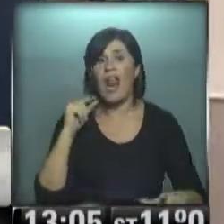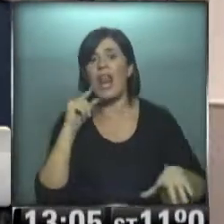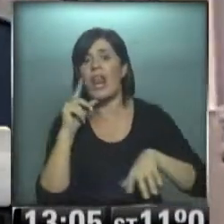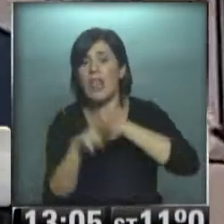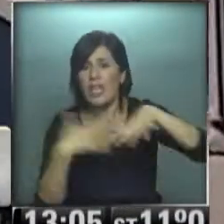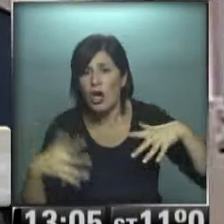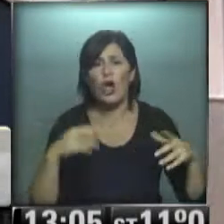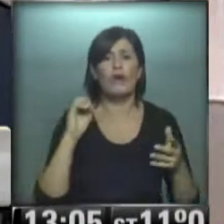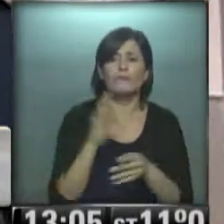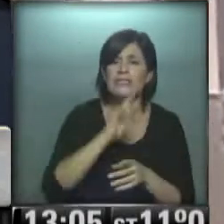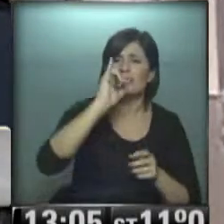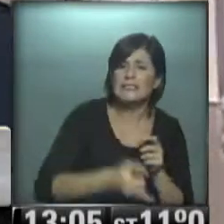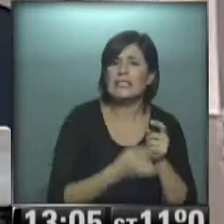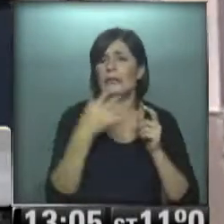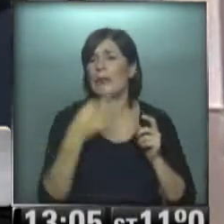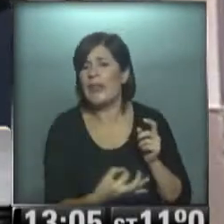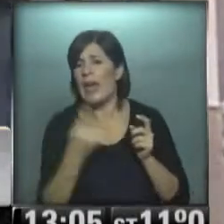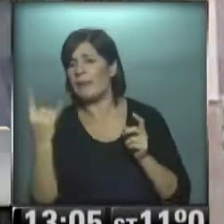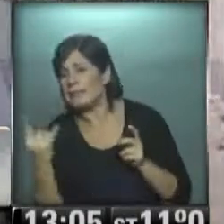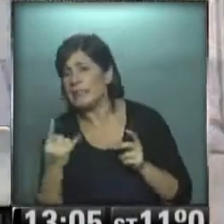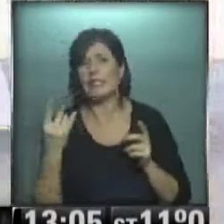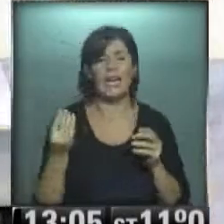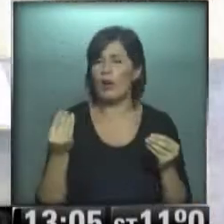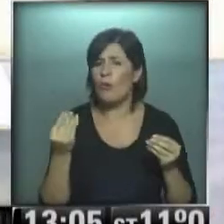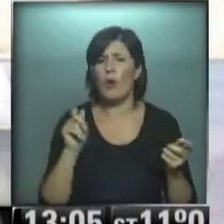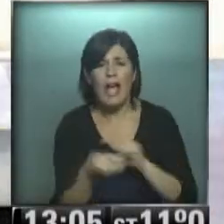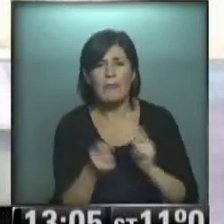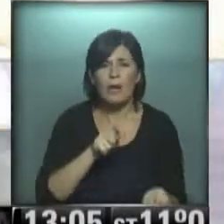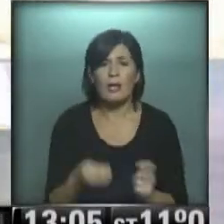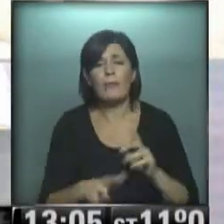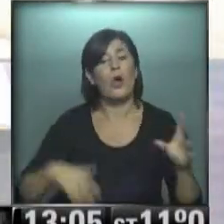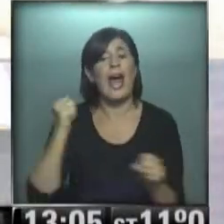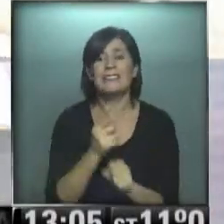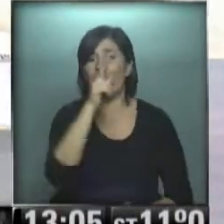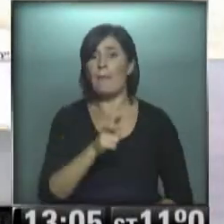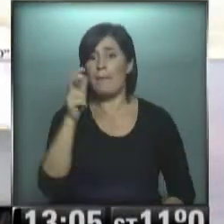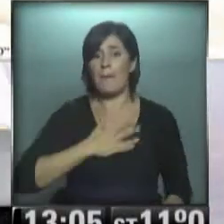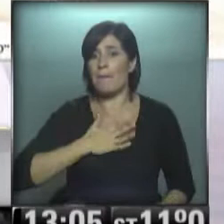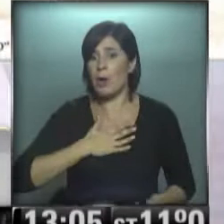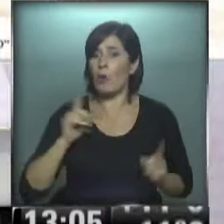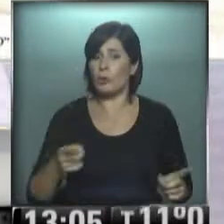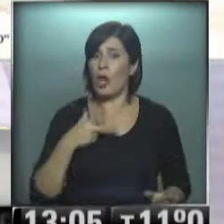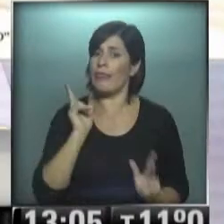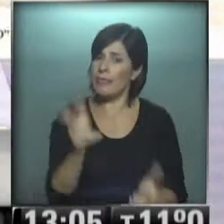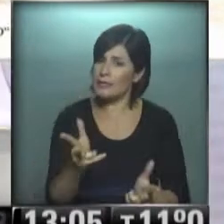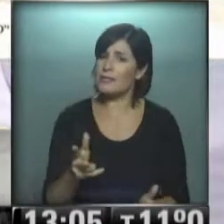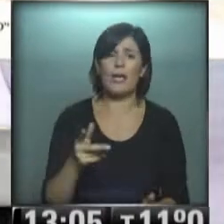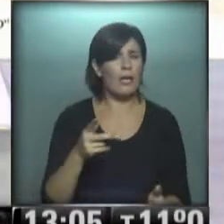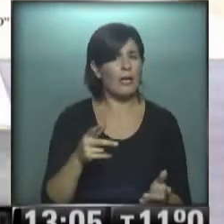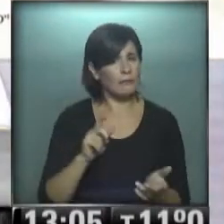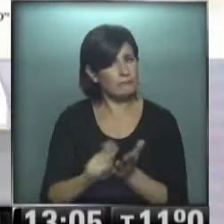la veracidad o no de la carta, que hasta que finalmente tuvo que ser el propio Papa Francisco quien diera